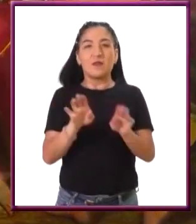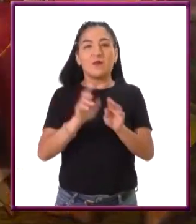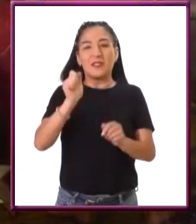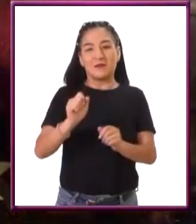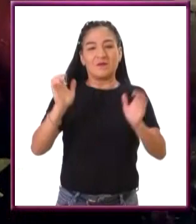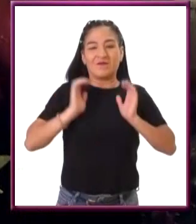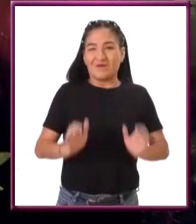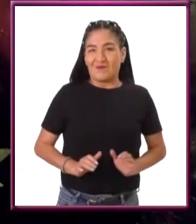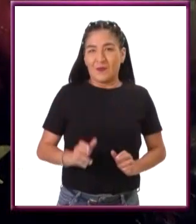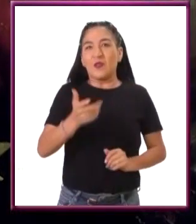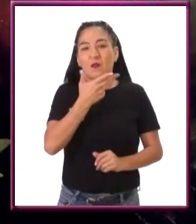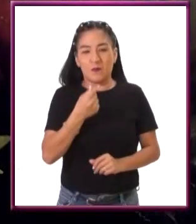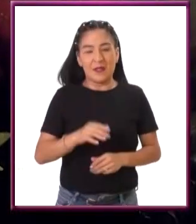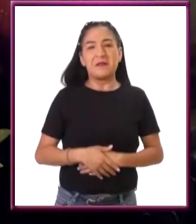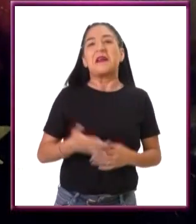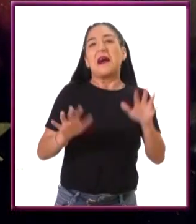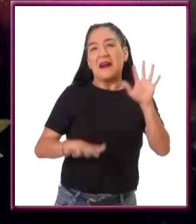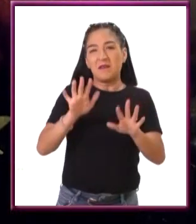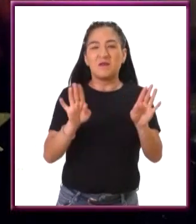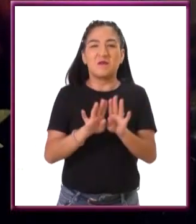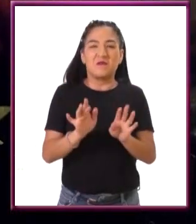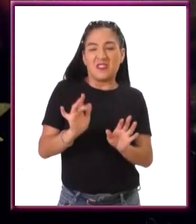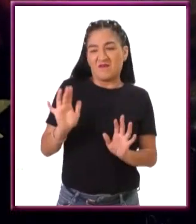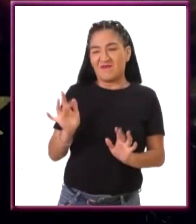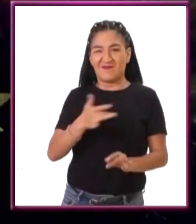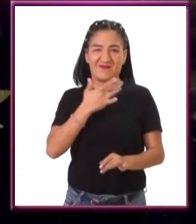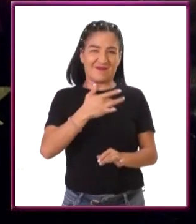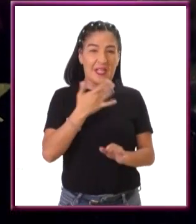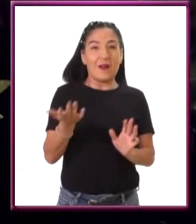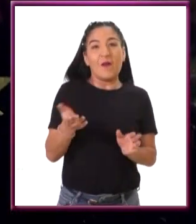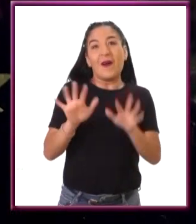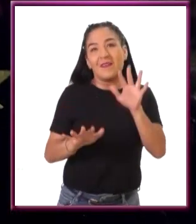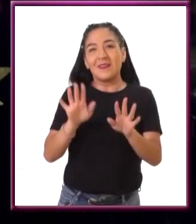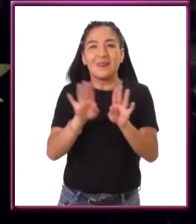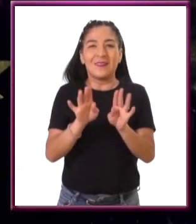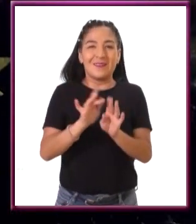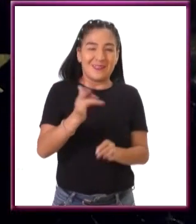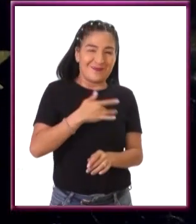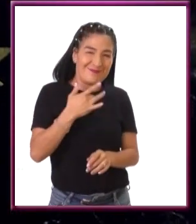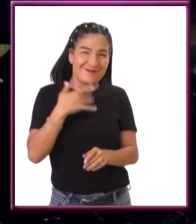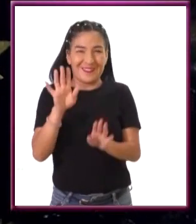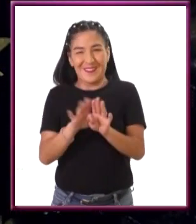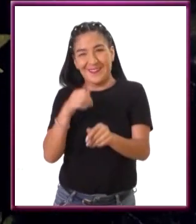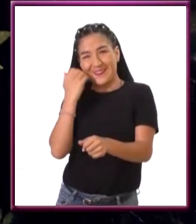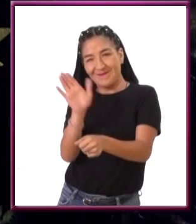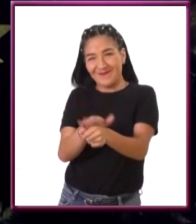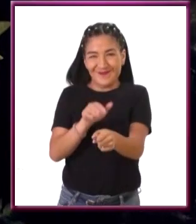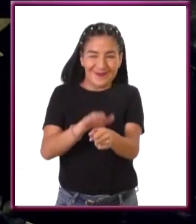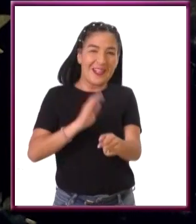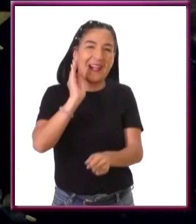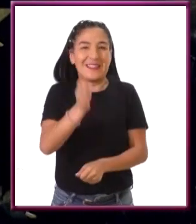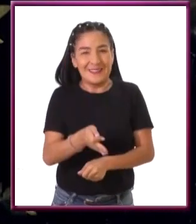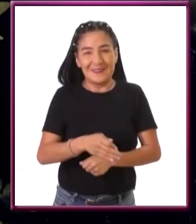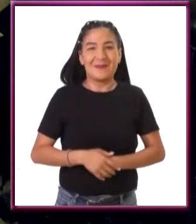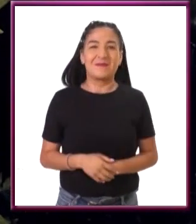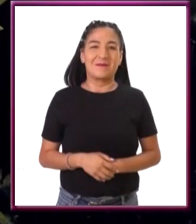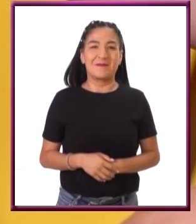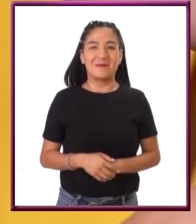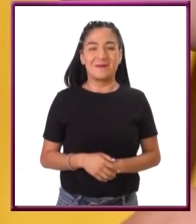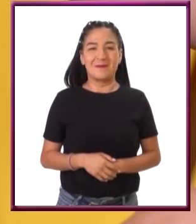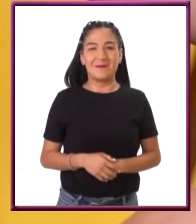masculino, otras caprichosas y distantes, o seductoras y siempre disponibles.